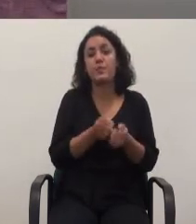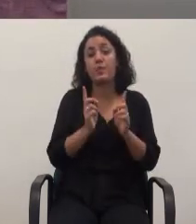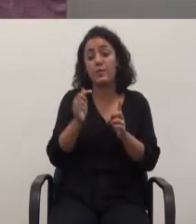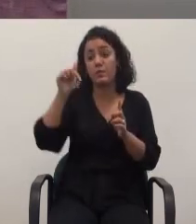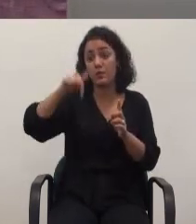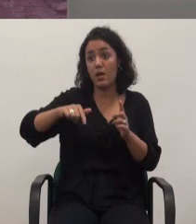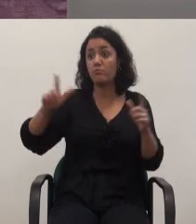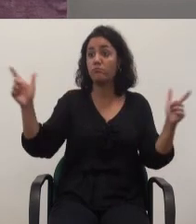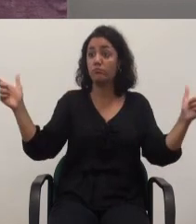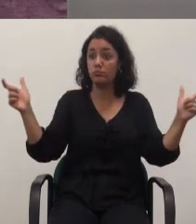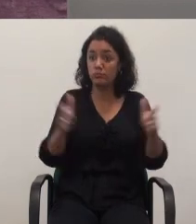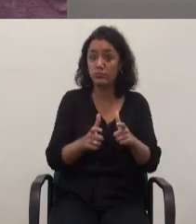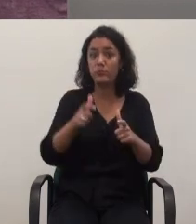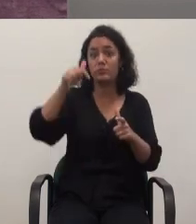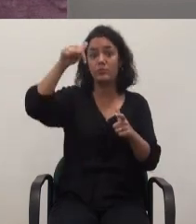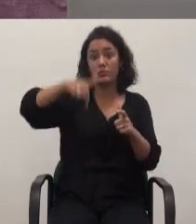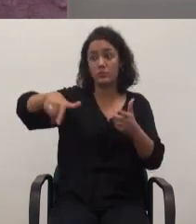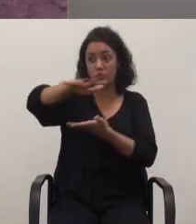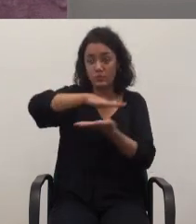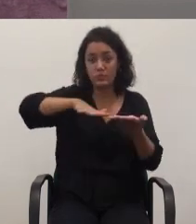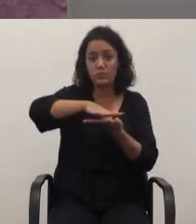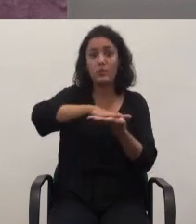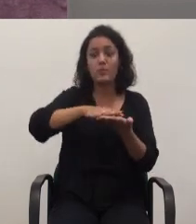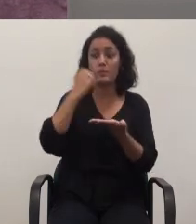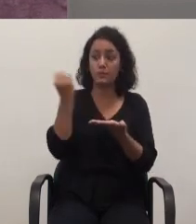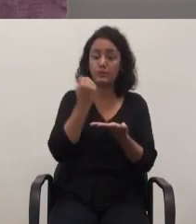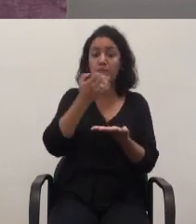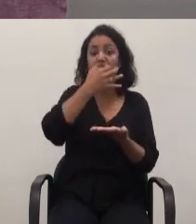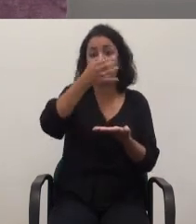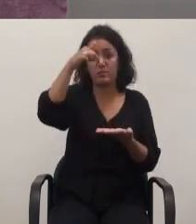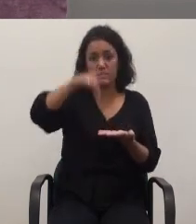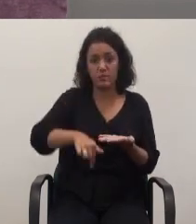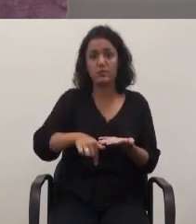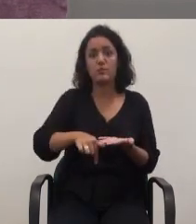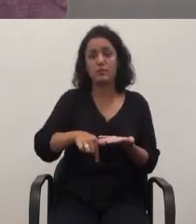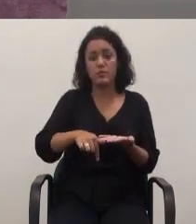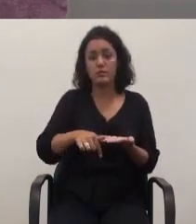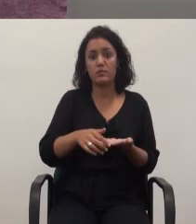esto, en este espacio, y que tiene que ver con